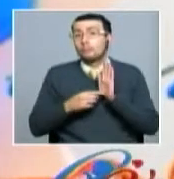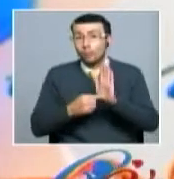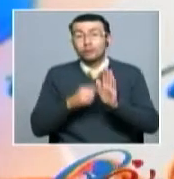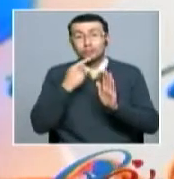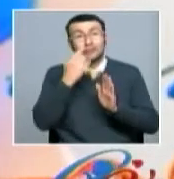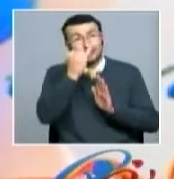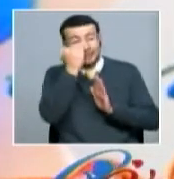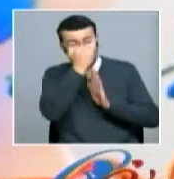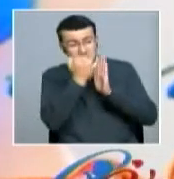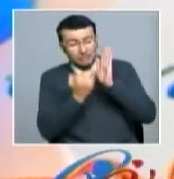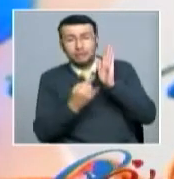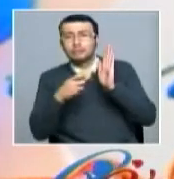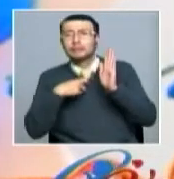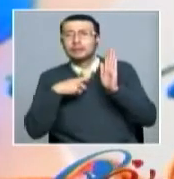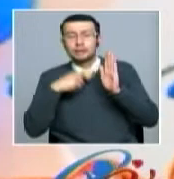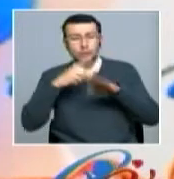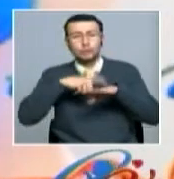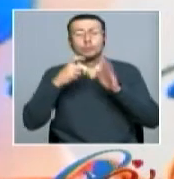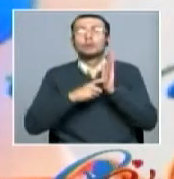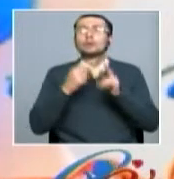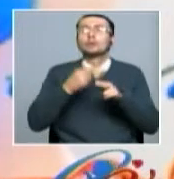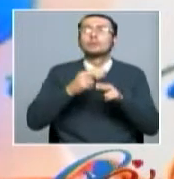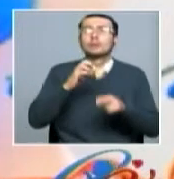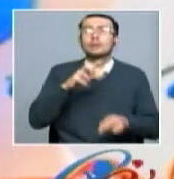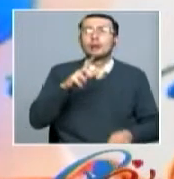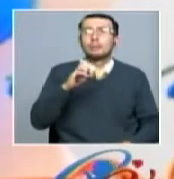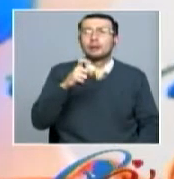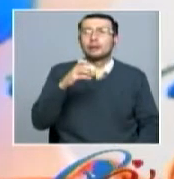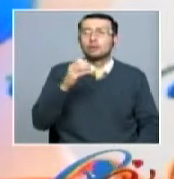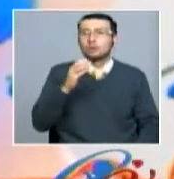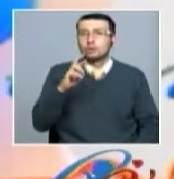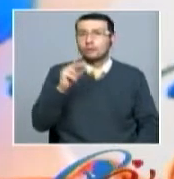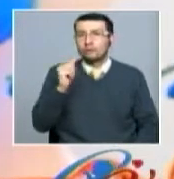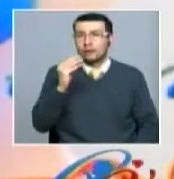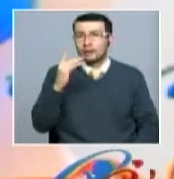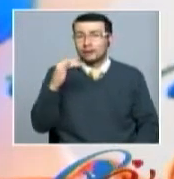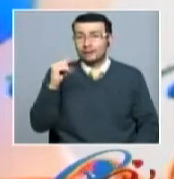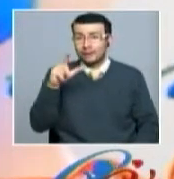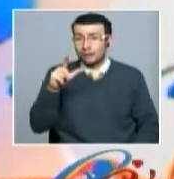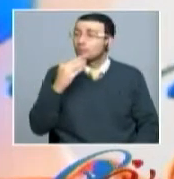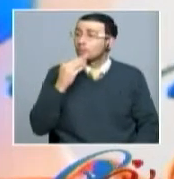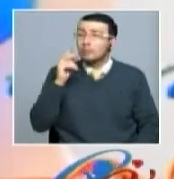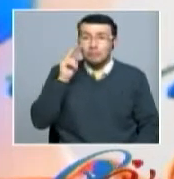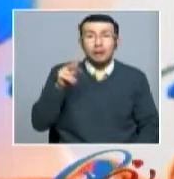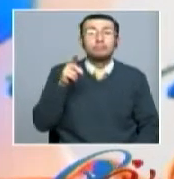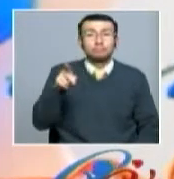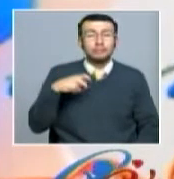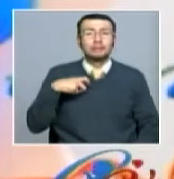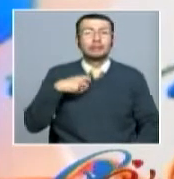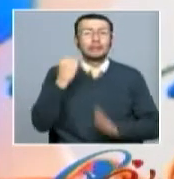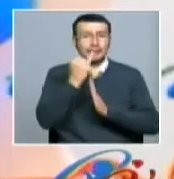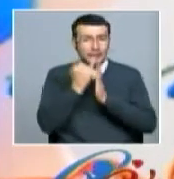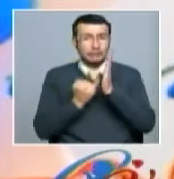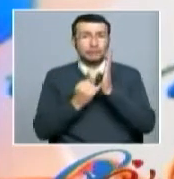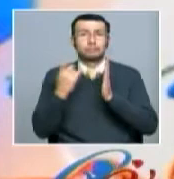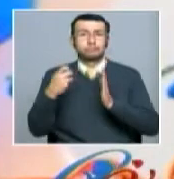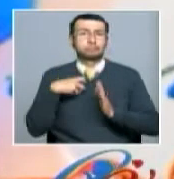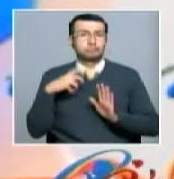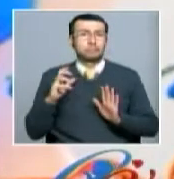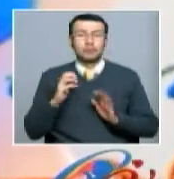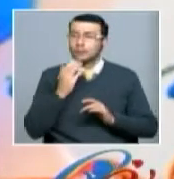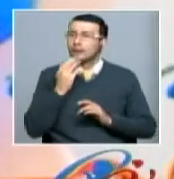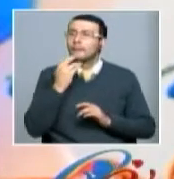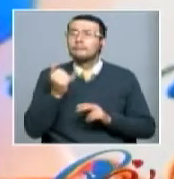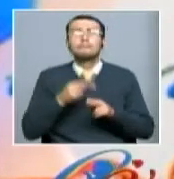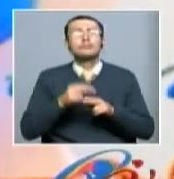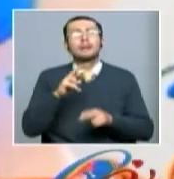imagen en que se ve la... El plexo braquial. El plexo braquial. Mira, aquí por ejemplo estamos viendo esta imagen. Ese es el que es la parte